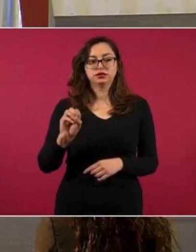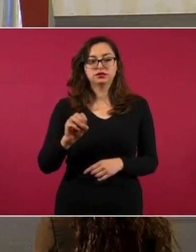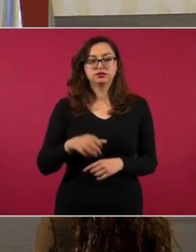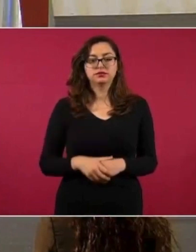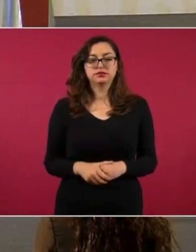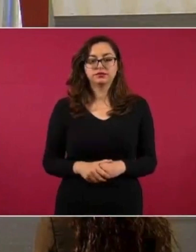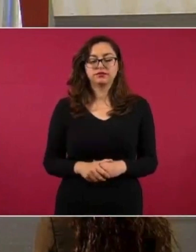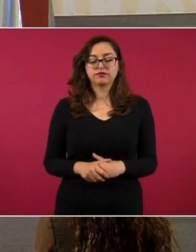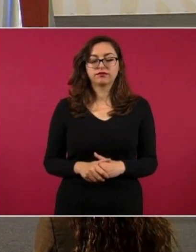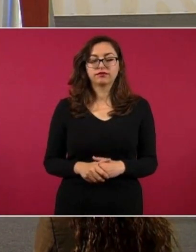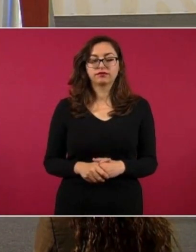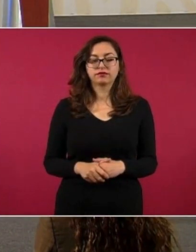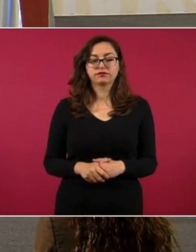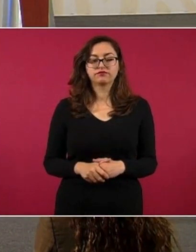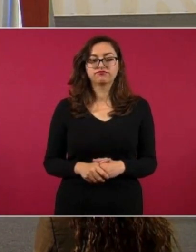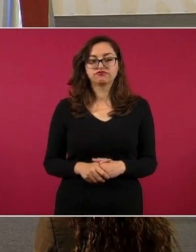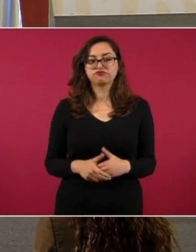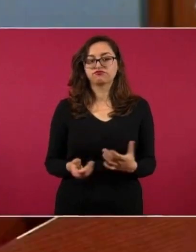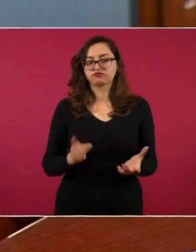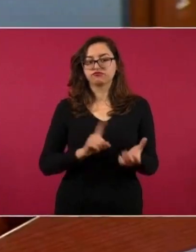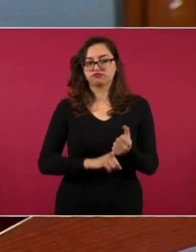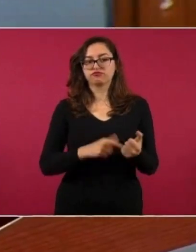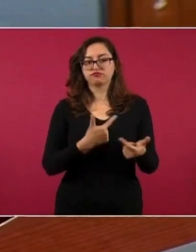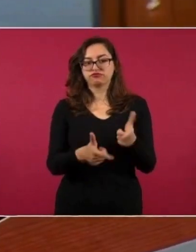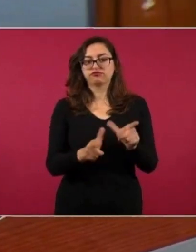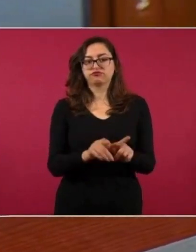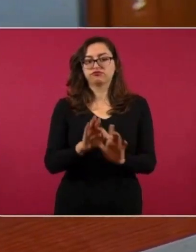es Frena,